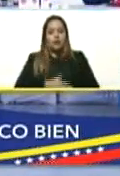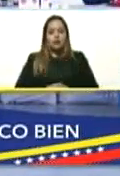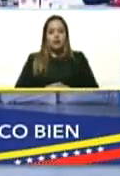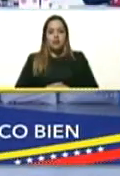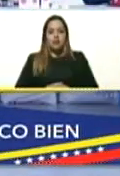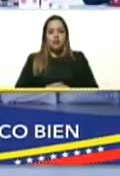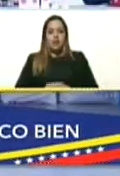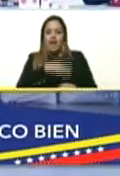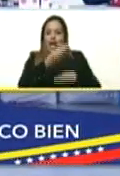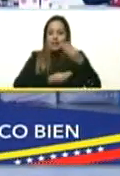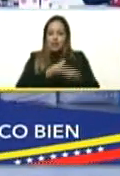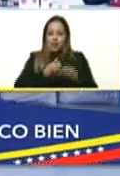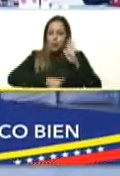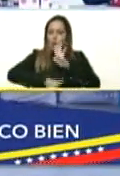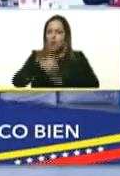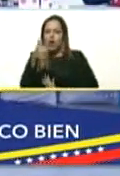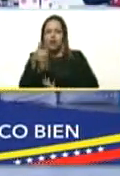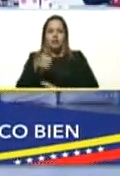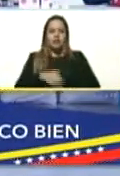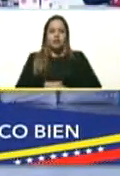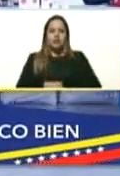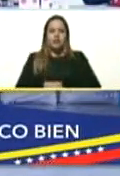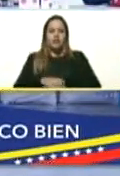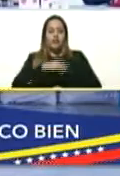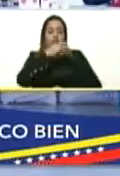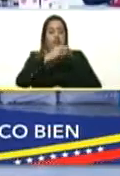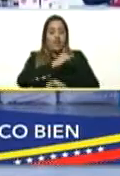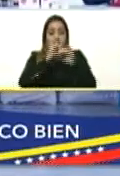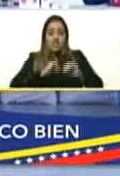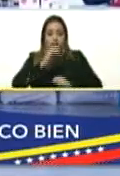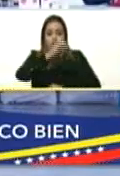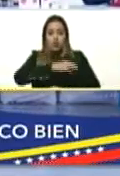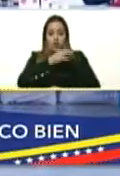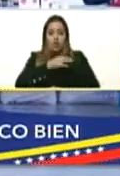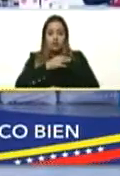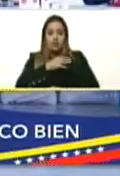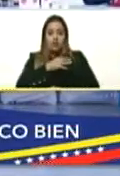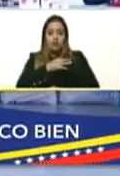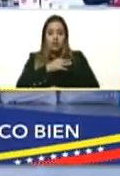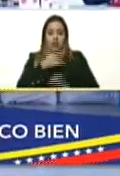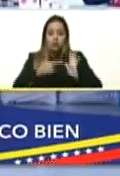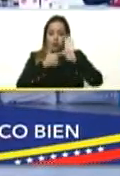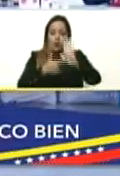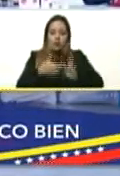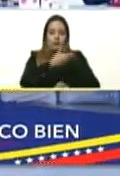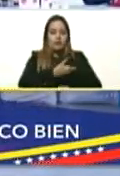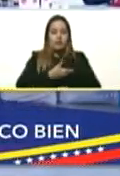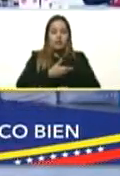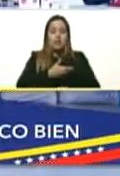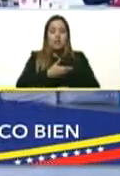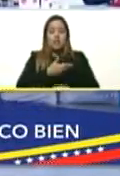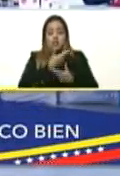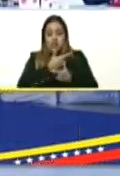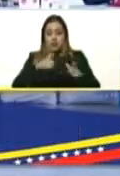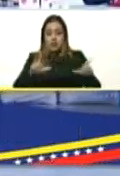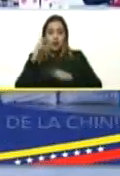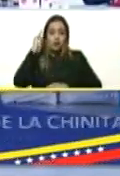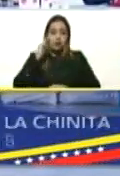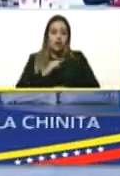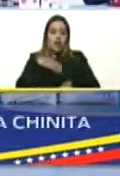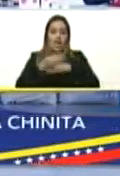Construyendo la máxima felicidad social que nos señalara el libertador Simón Bolívar. Construyendo el